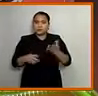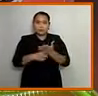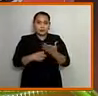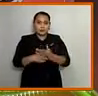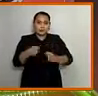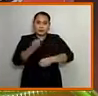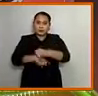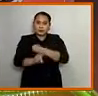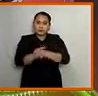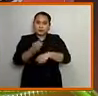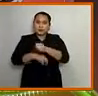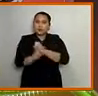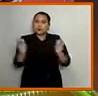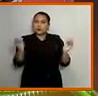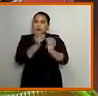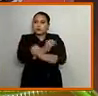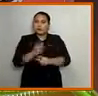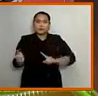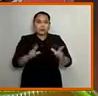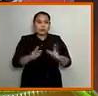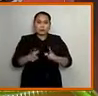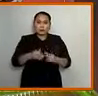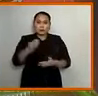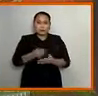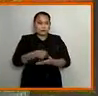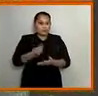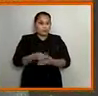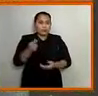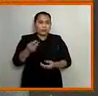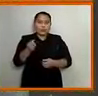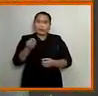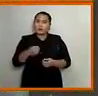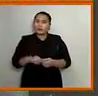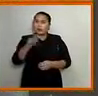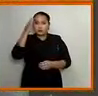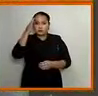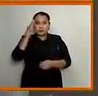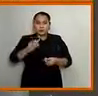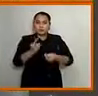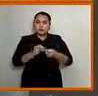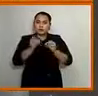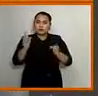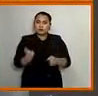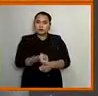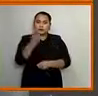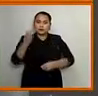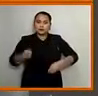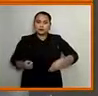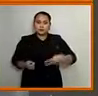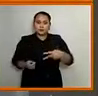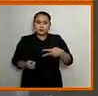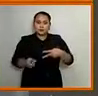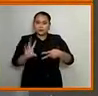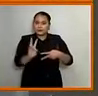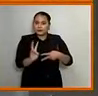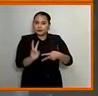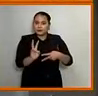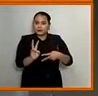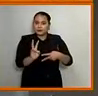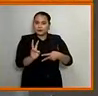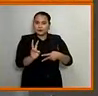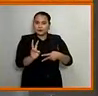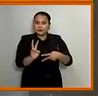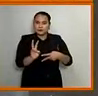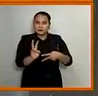y premiados Mix porque vamos a multiplicar completamente su dinero. El primer número ganador, primer dígito. 7, segundo dígito.